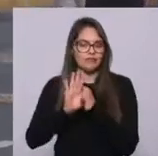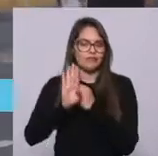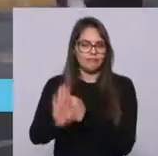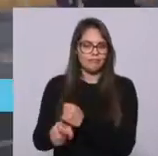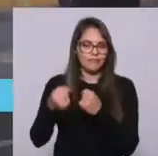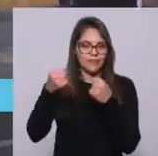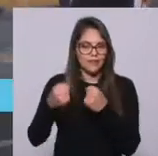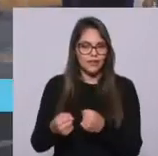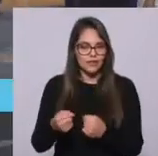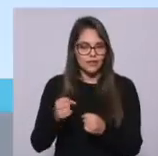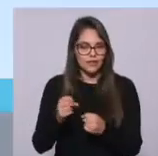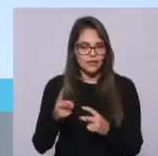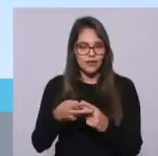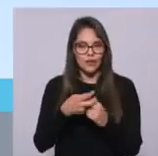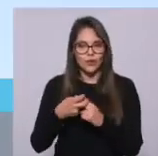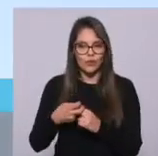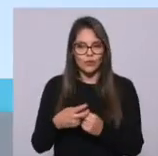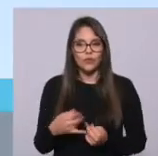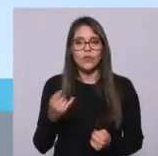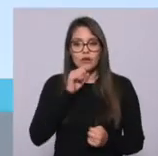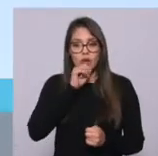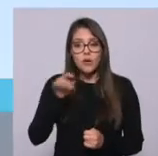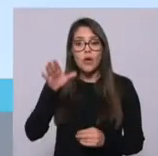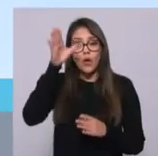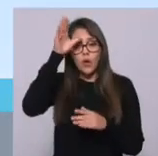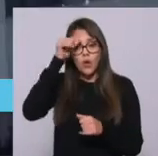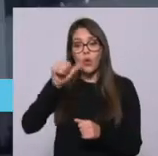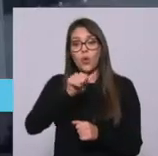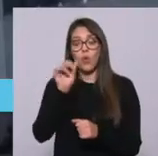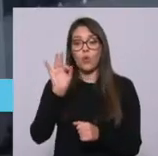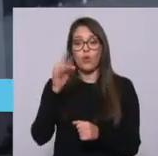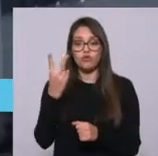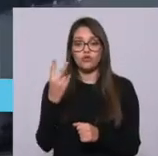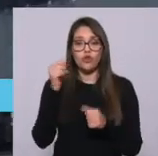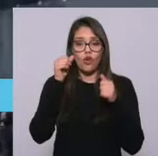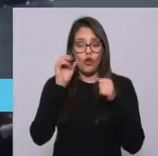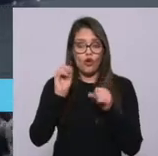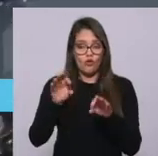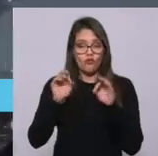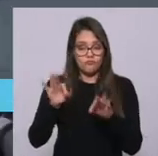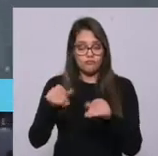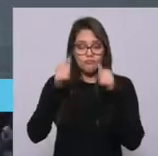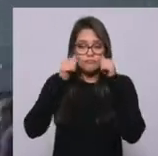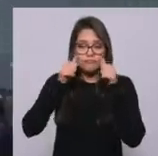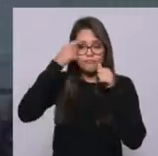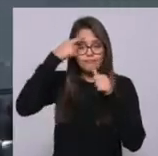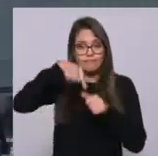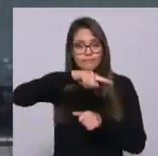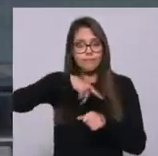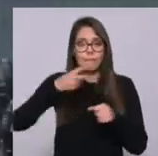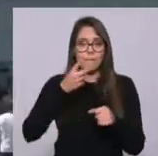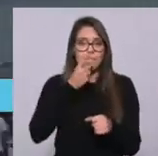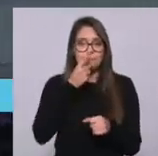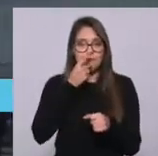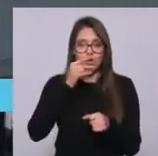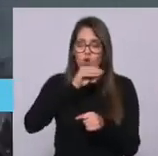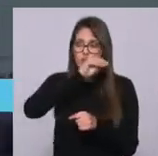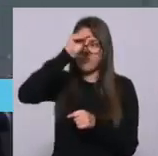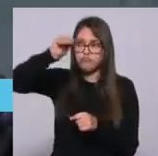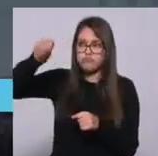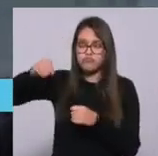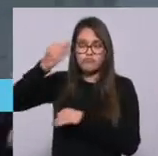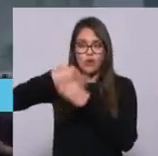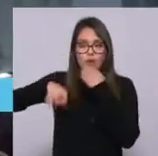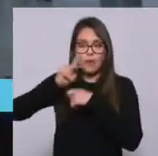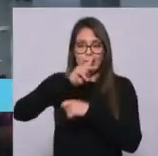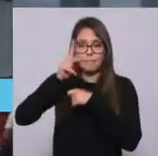instalar 42 oficinas de atención a Policía Federal distribuidas en todo el país, la posibilidad de acceder a un plan de